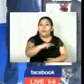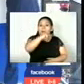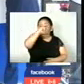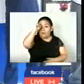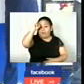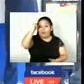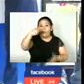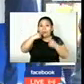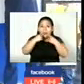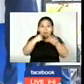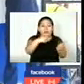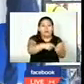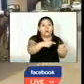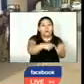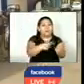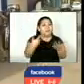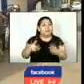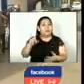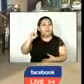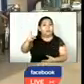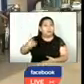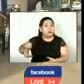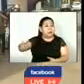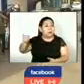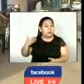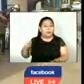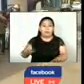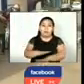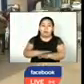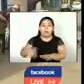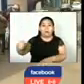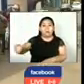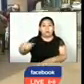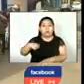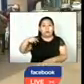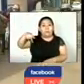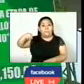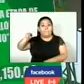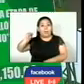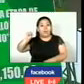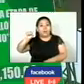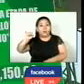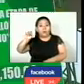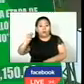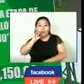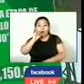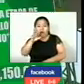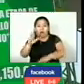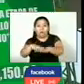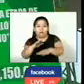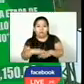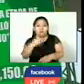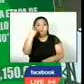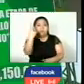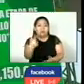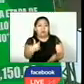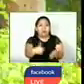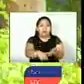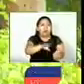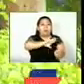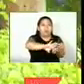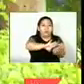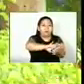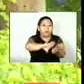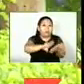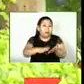denunciaron que desde hace más de un año no se les hace el pago de su pensión y se les informó que el alcalde cancelaría esa deuda con fondos